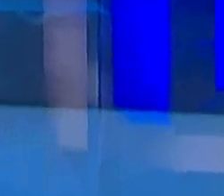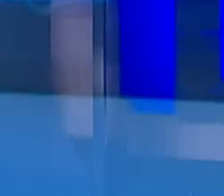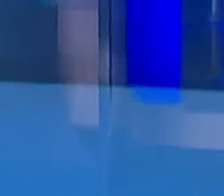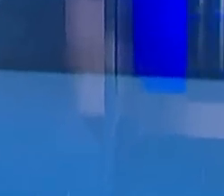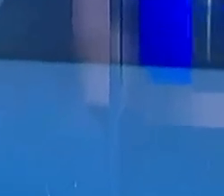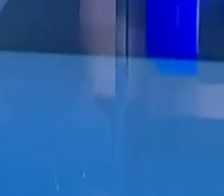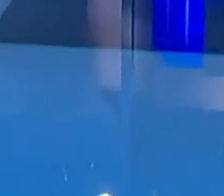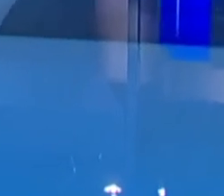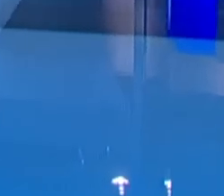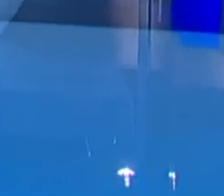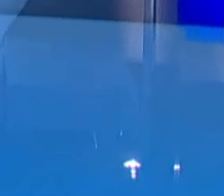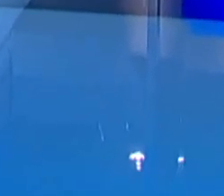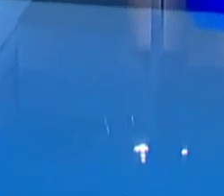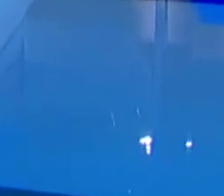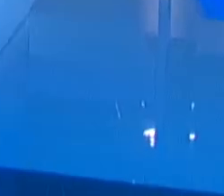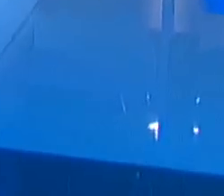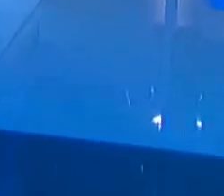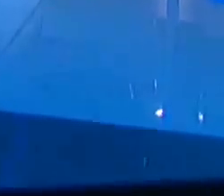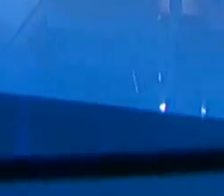En tu nombre.